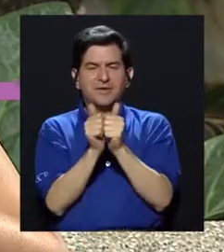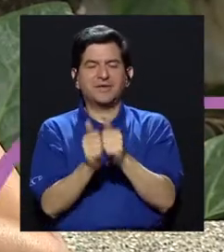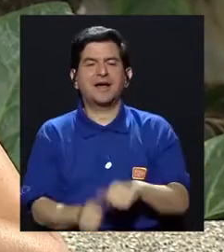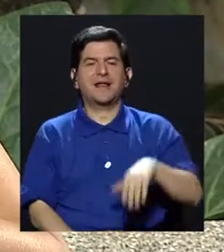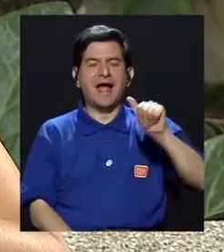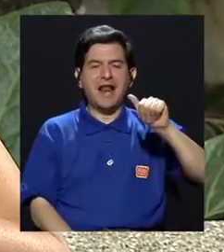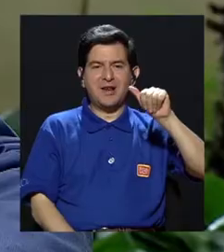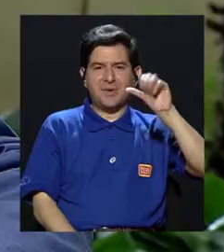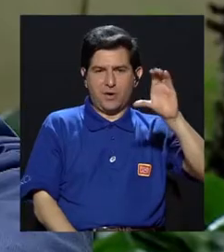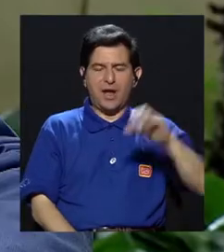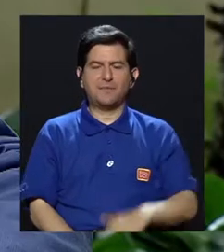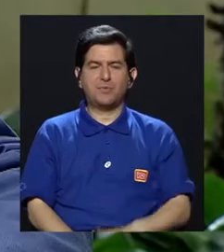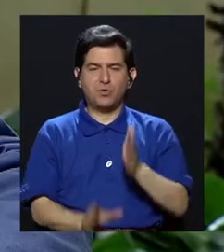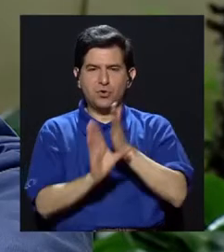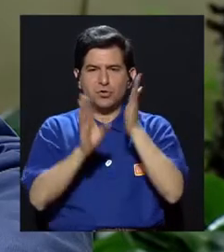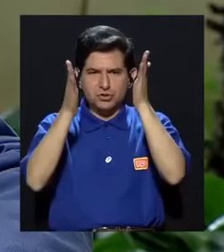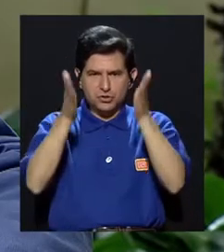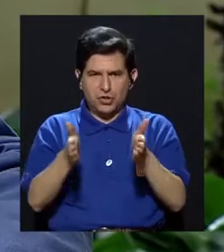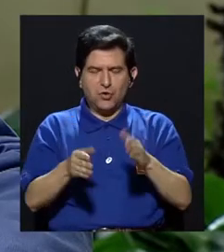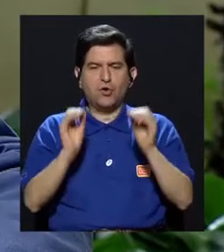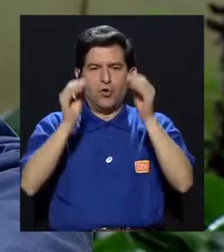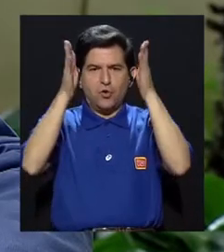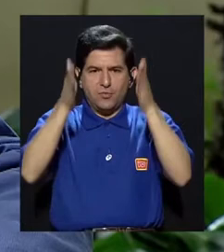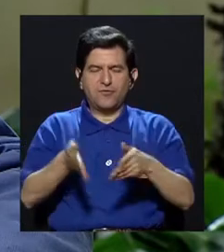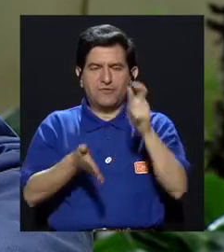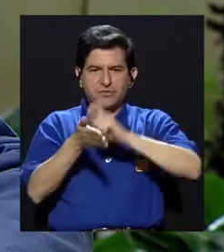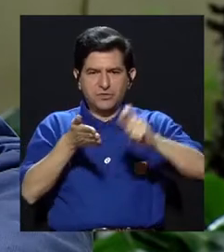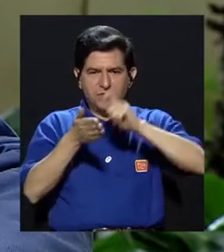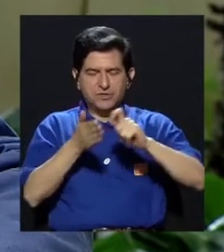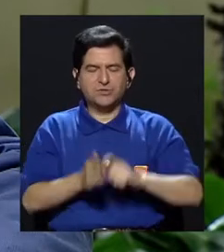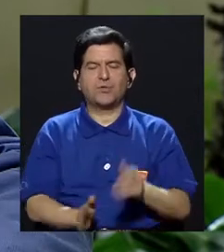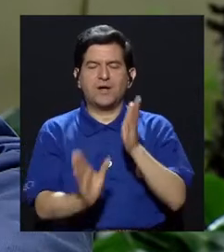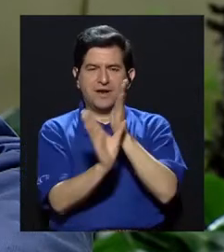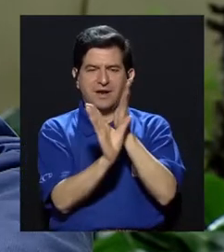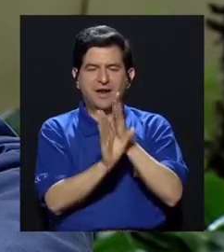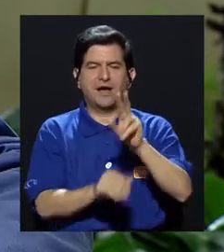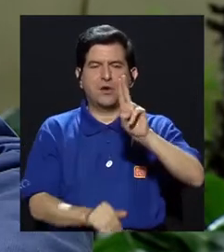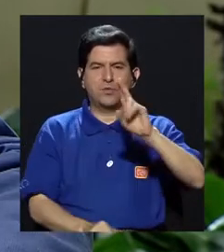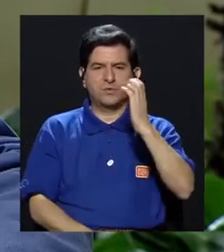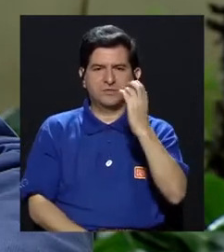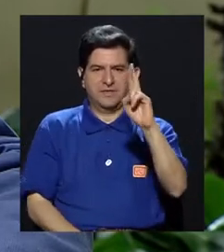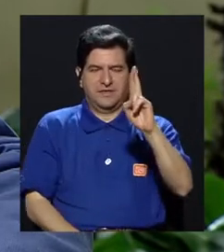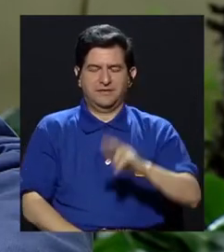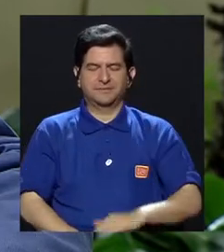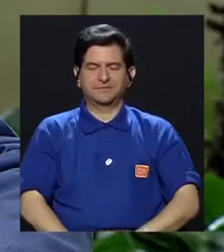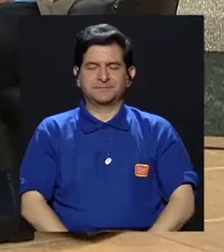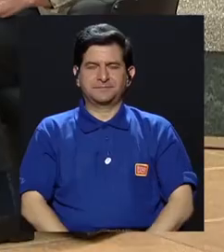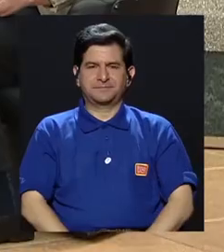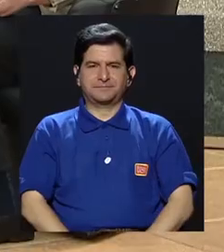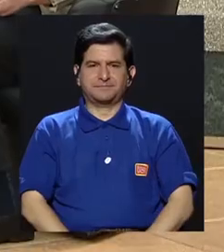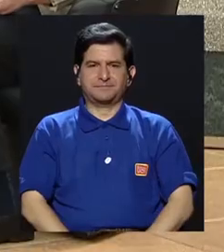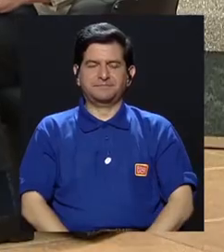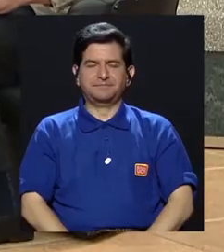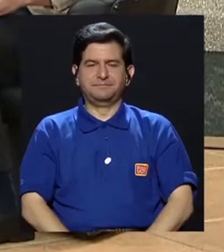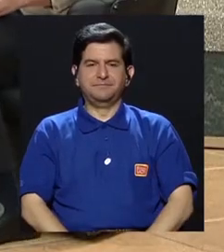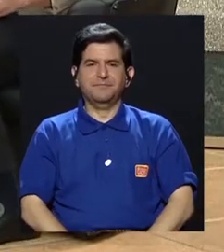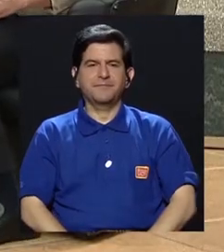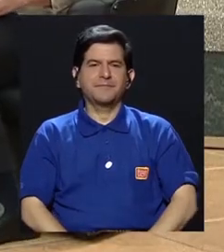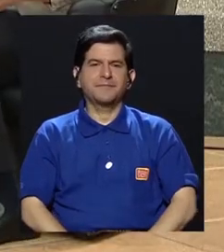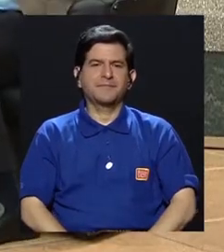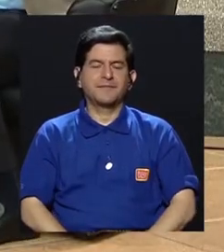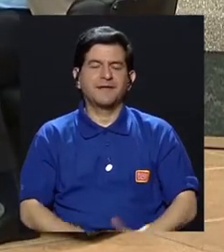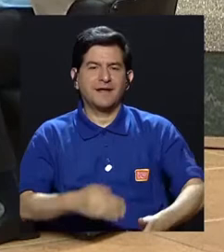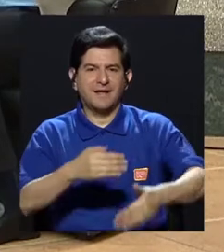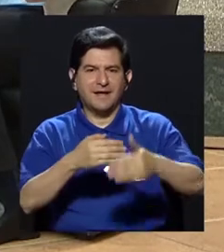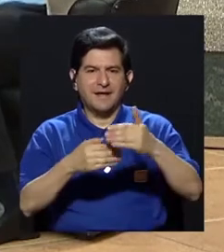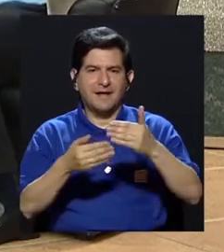el señor Álvaro Campos, psicólogo clínico, profesor de la Escuela de Psicología de la Universidad de Costa Rica. Don Álvaro, usted,